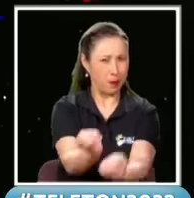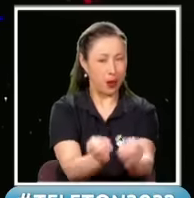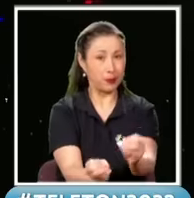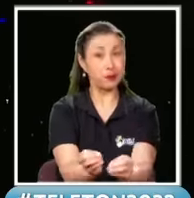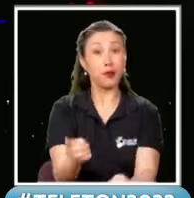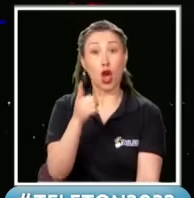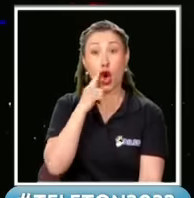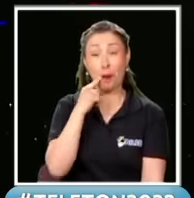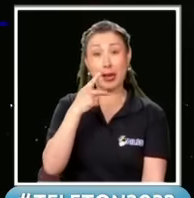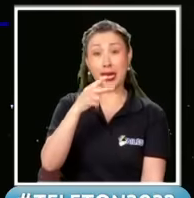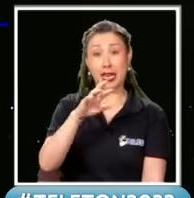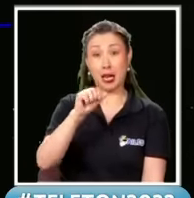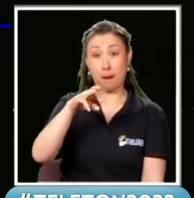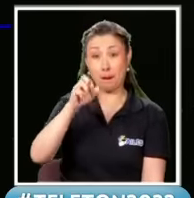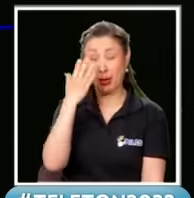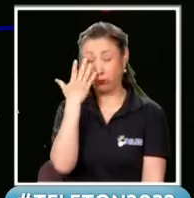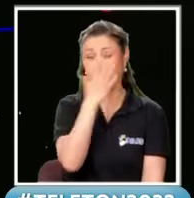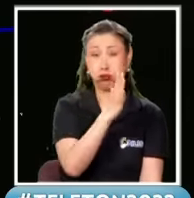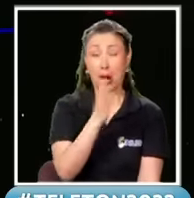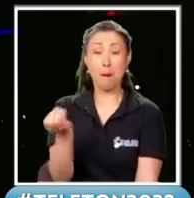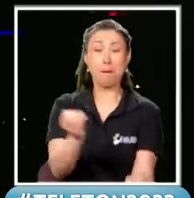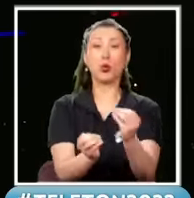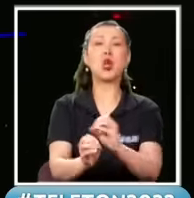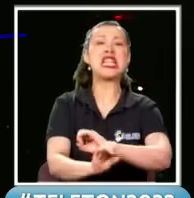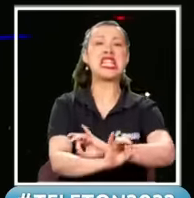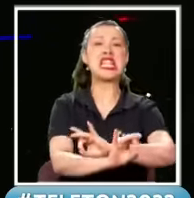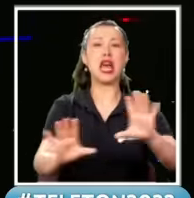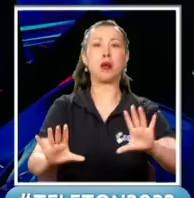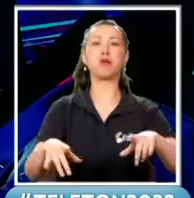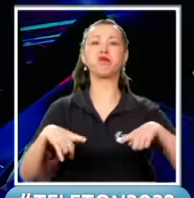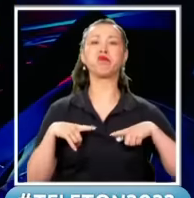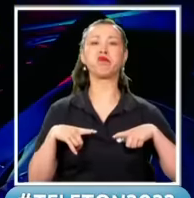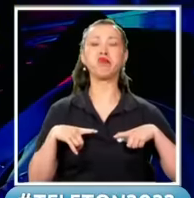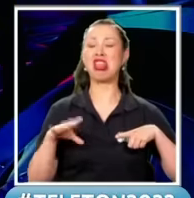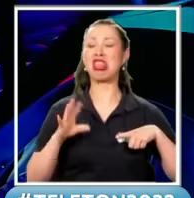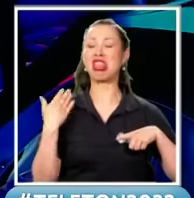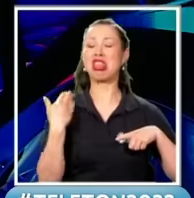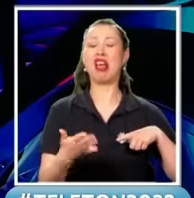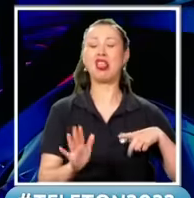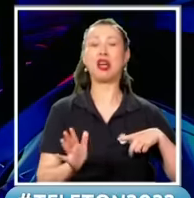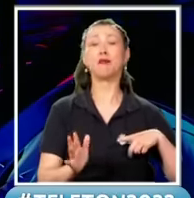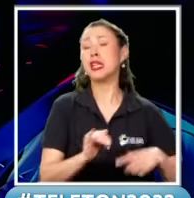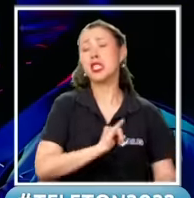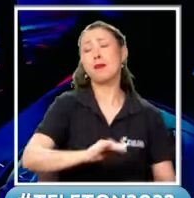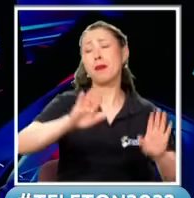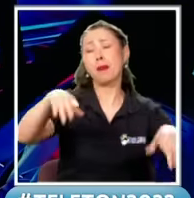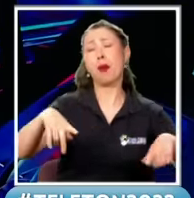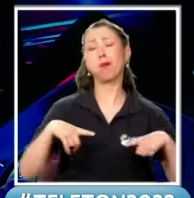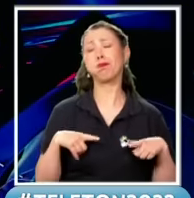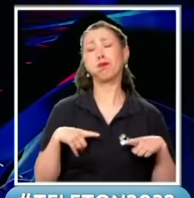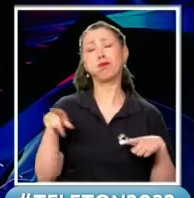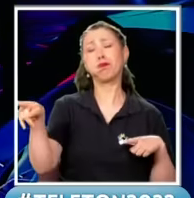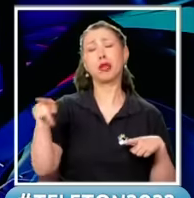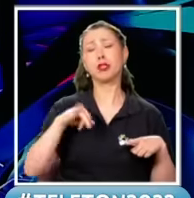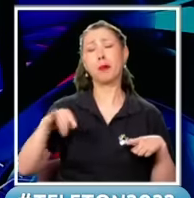Stefan Kramer no aportó absolutamente nada. Como siempre.